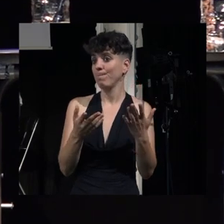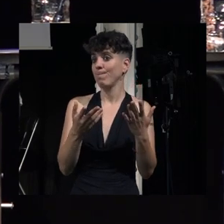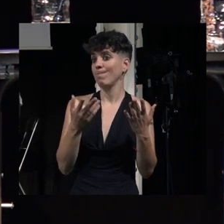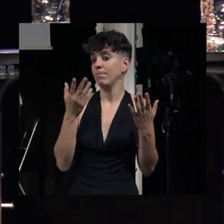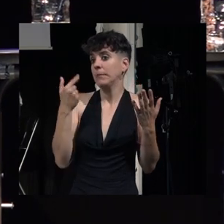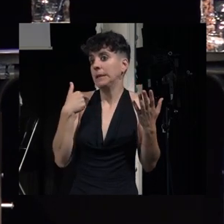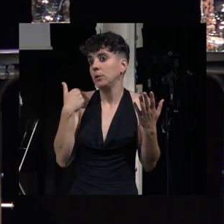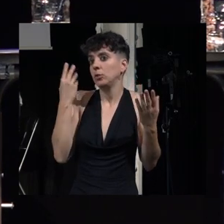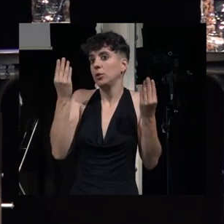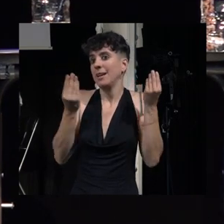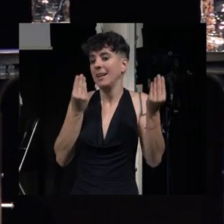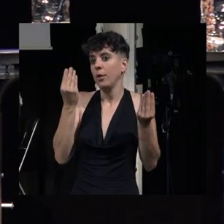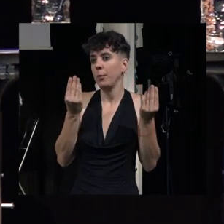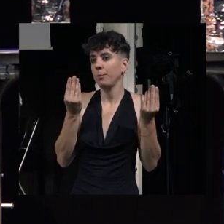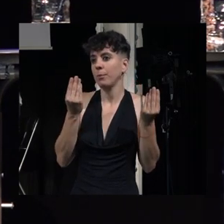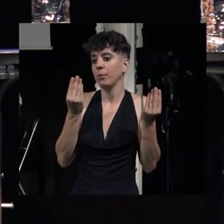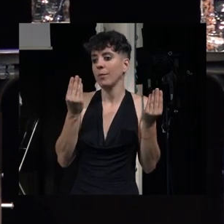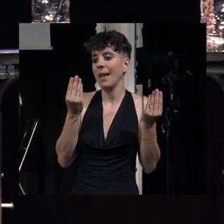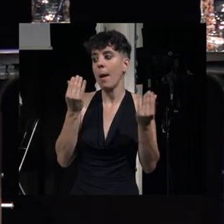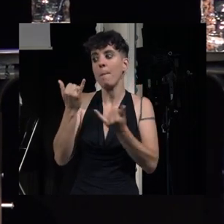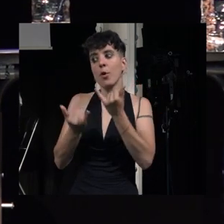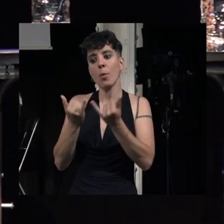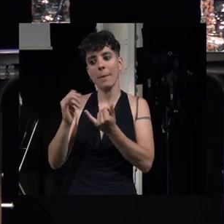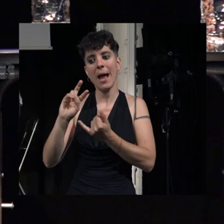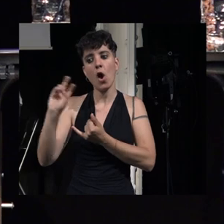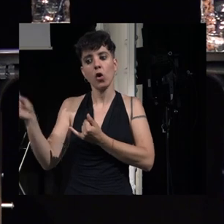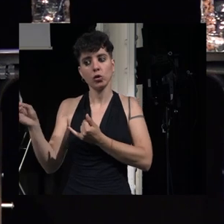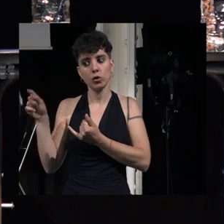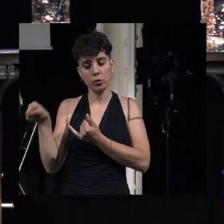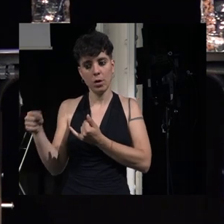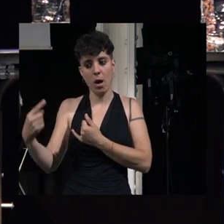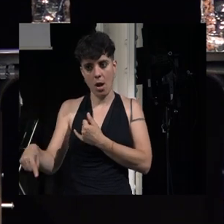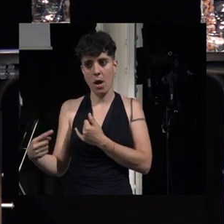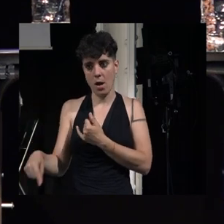creo que hay además otro problema que es